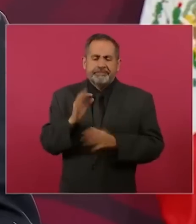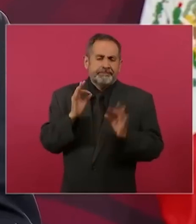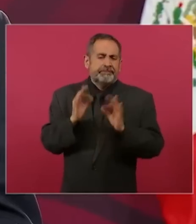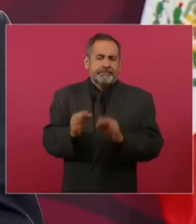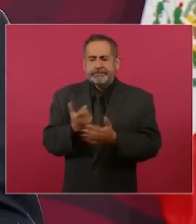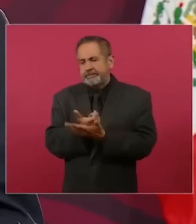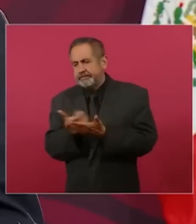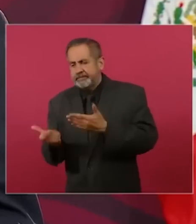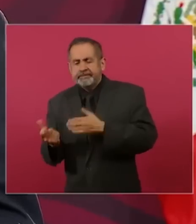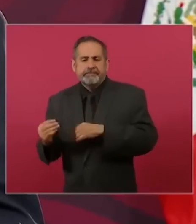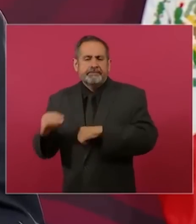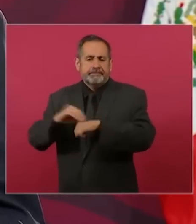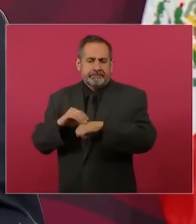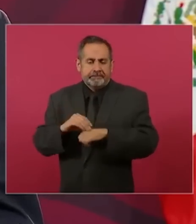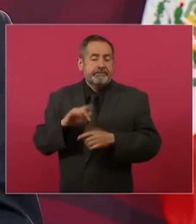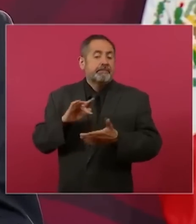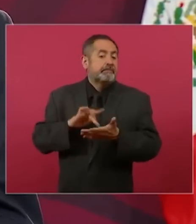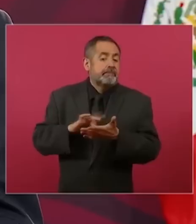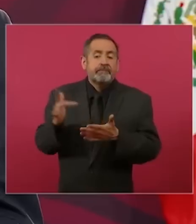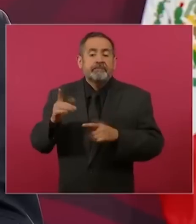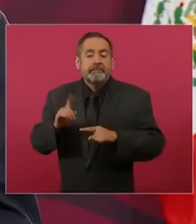Y esto se debió en mucho